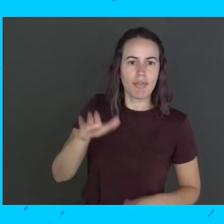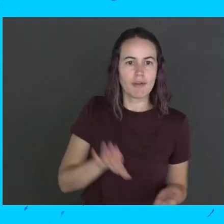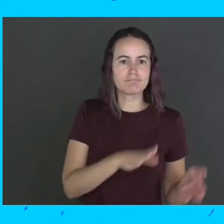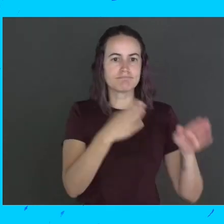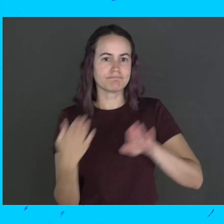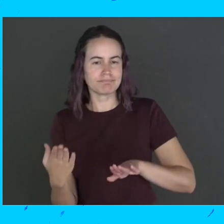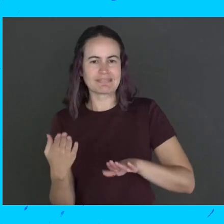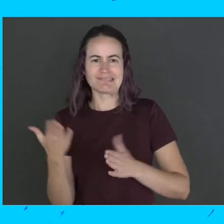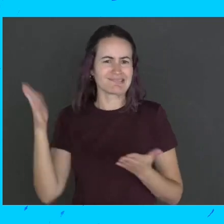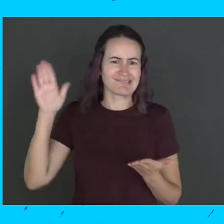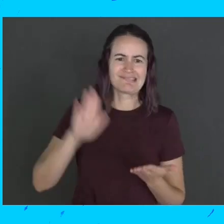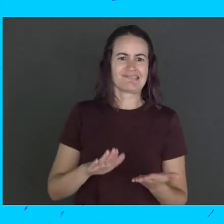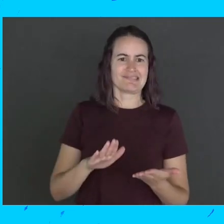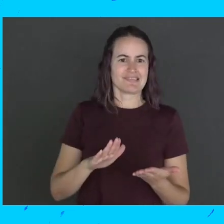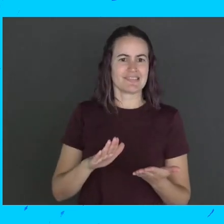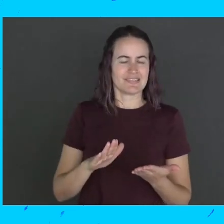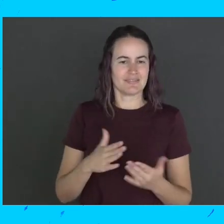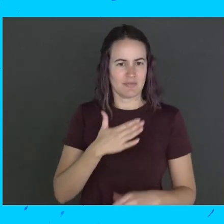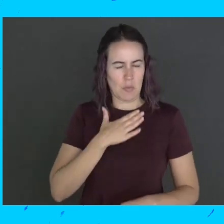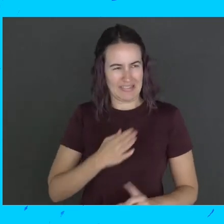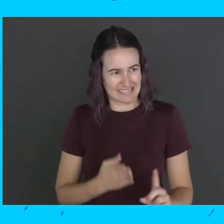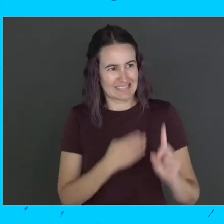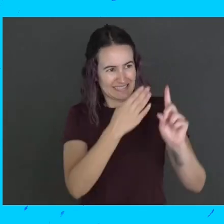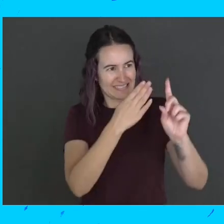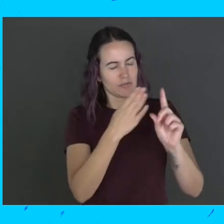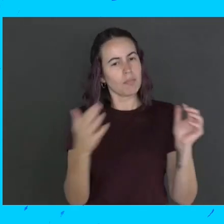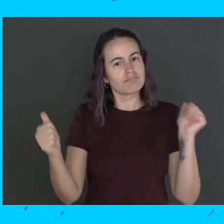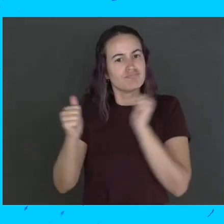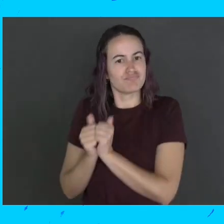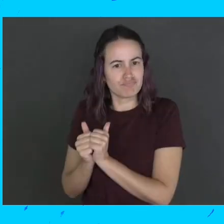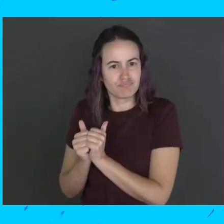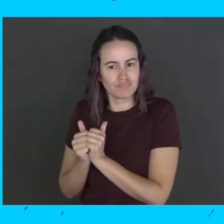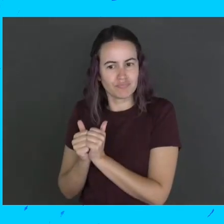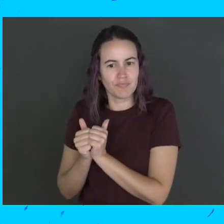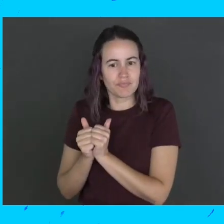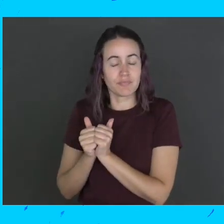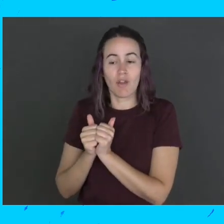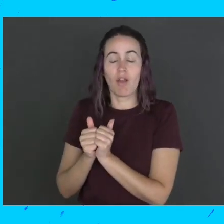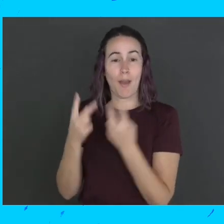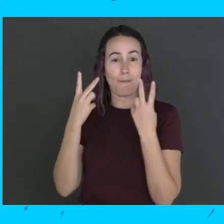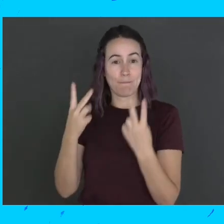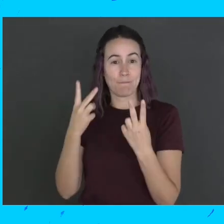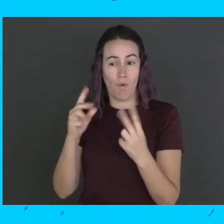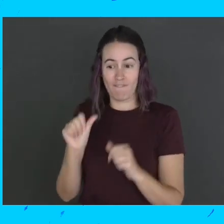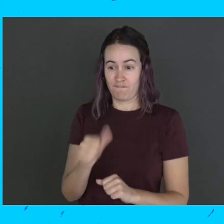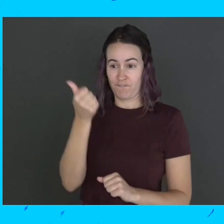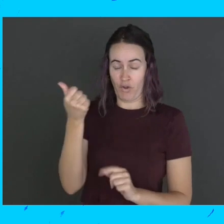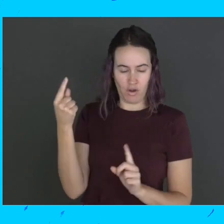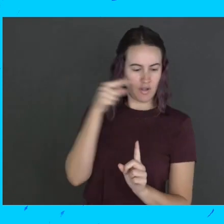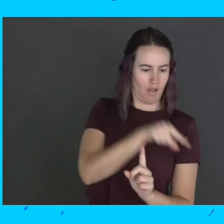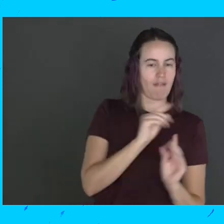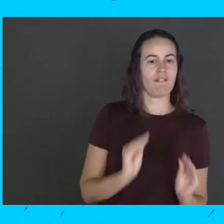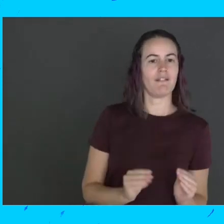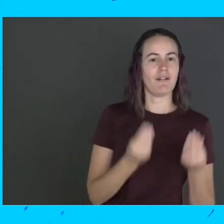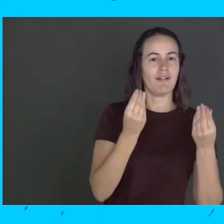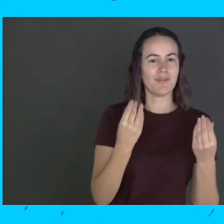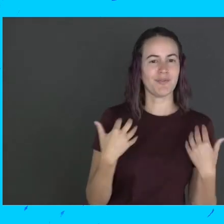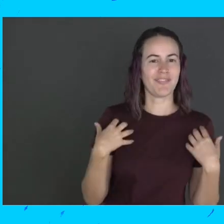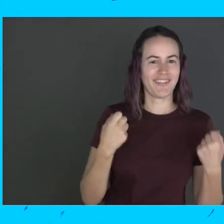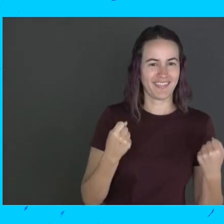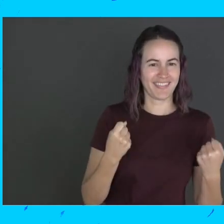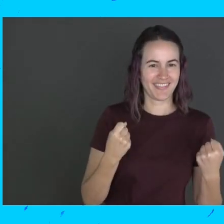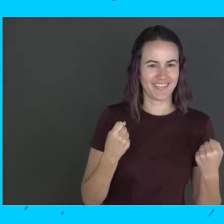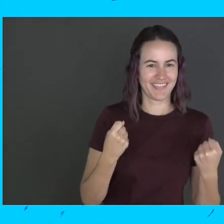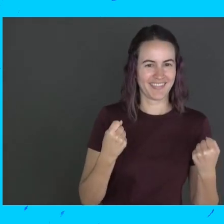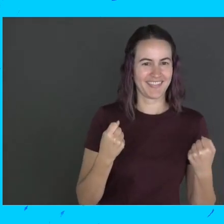un desarrollo holístico y un empoderamiento de los jóvenes en África. Estamos hablando sobre